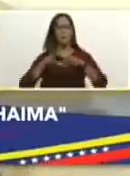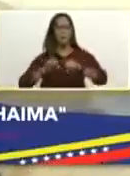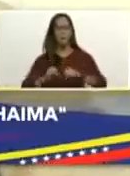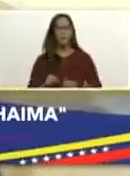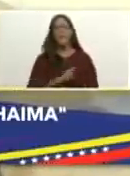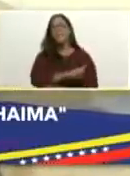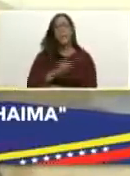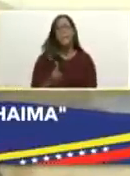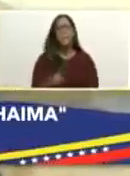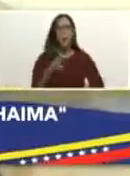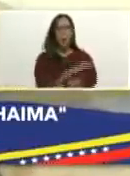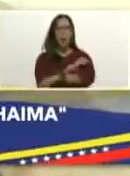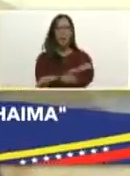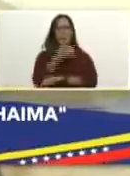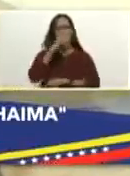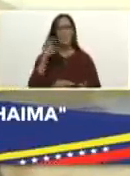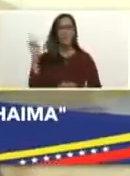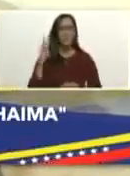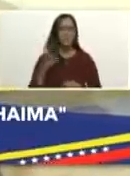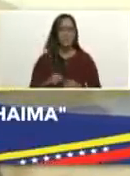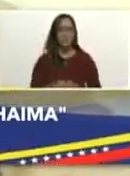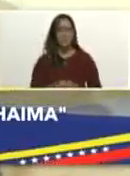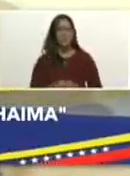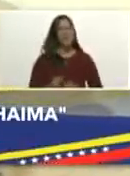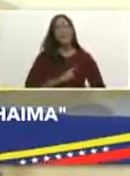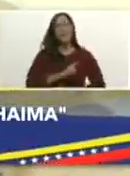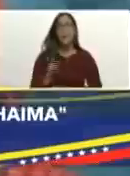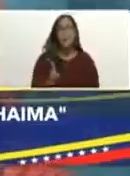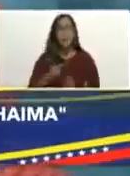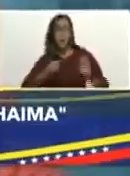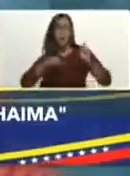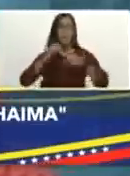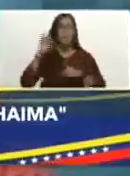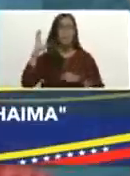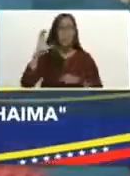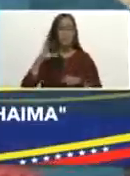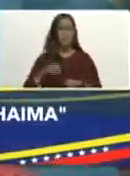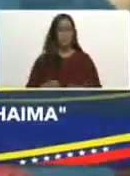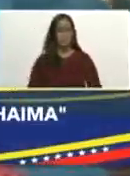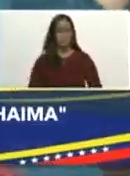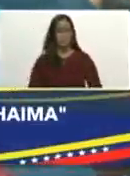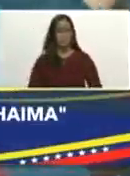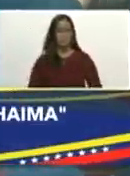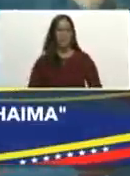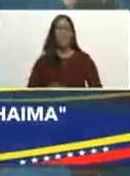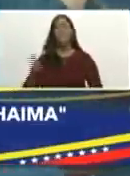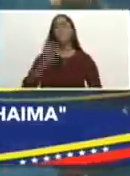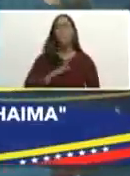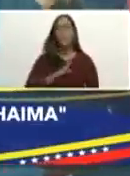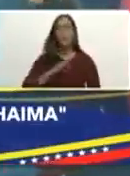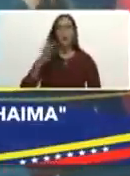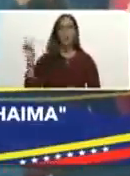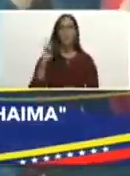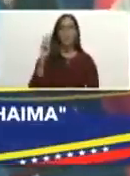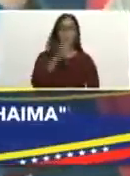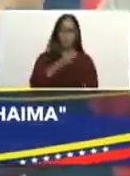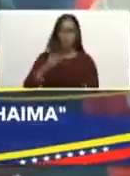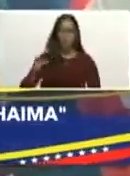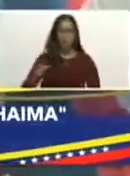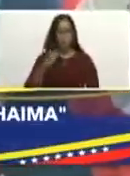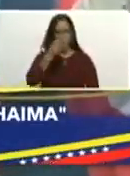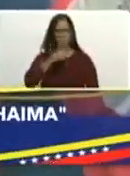derecha antipatria, ni a la oposición vendepatria. Le pertenece a los venezolanos y a las